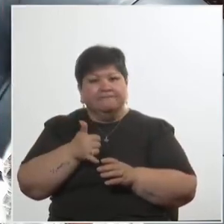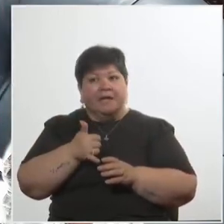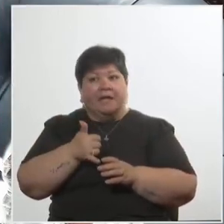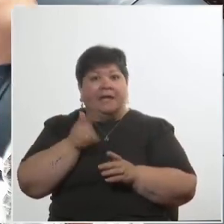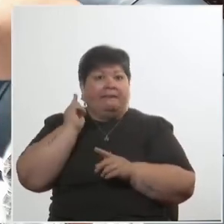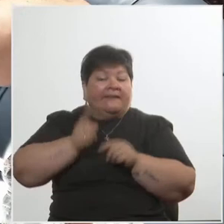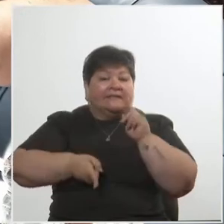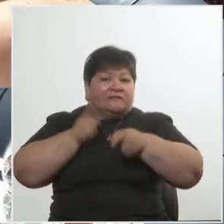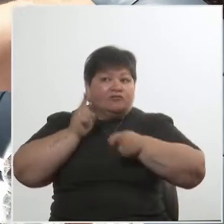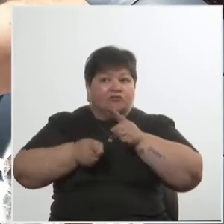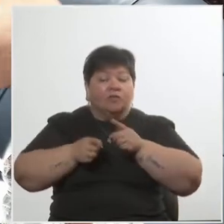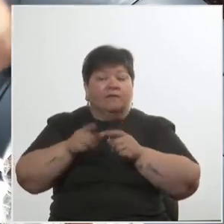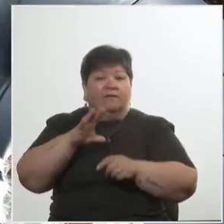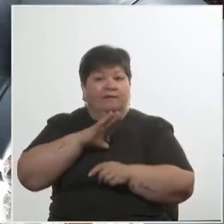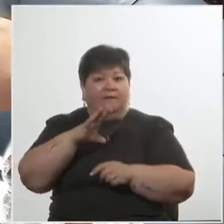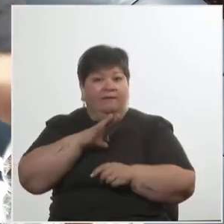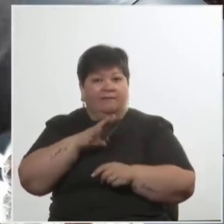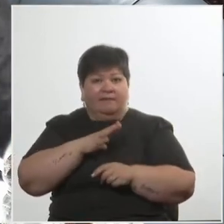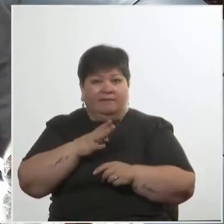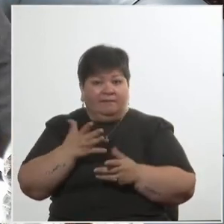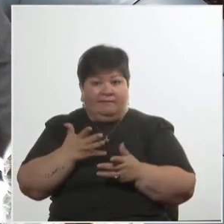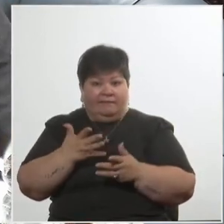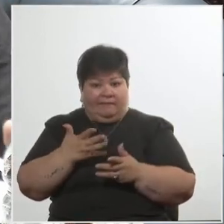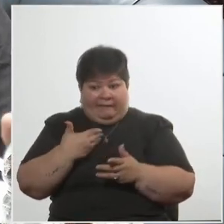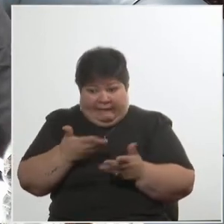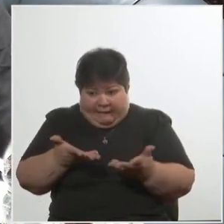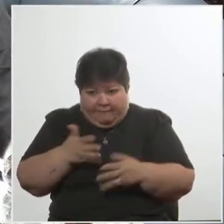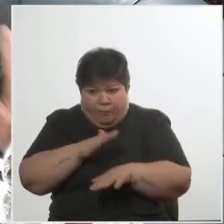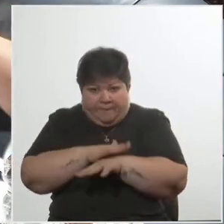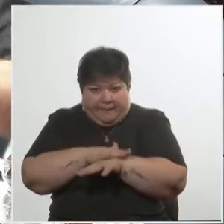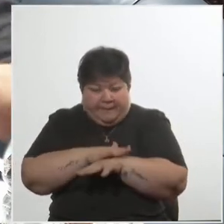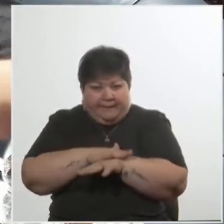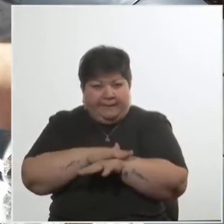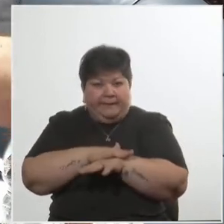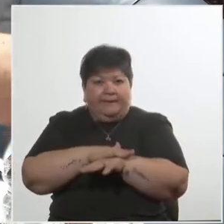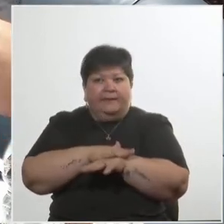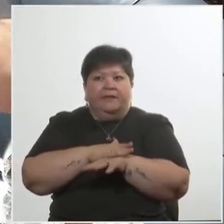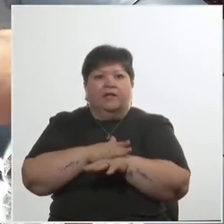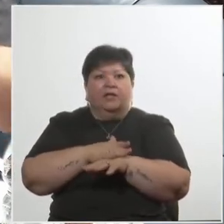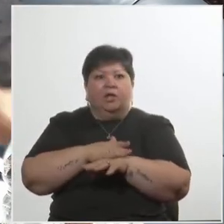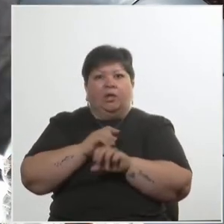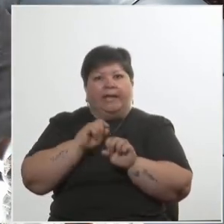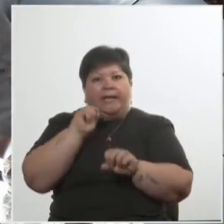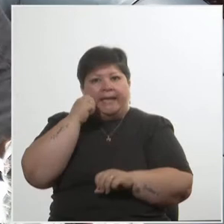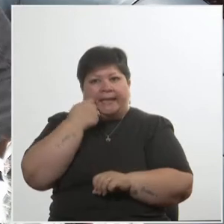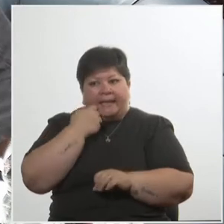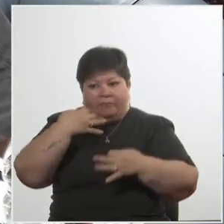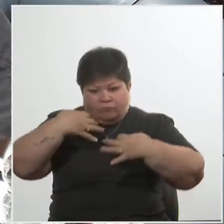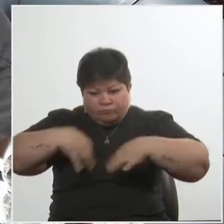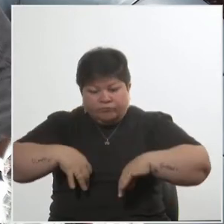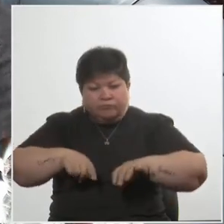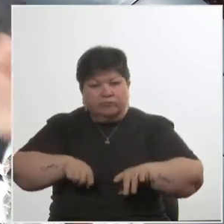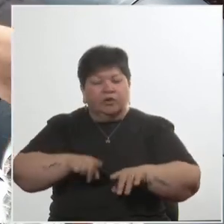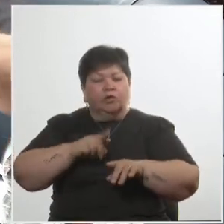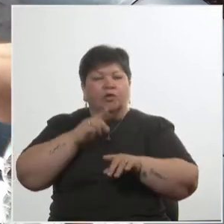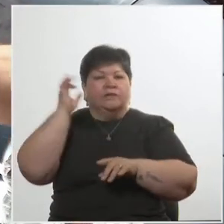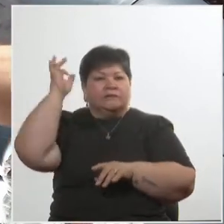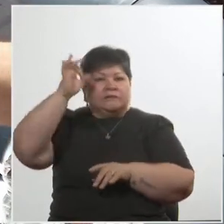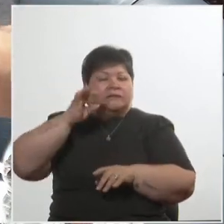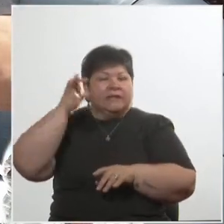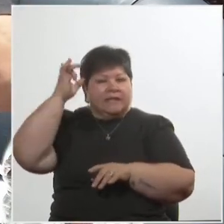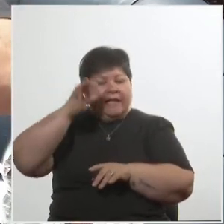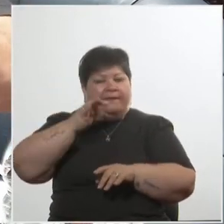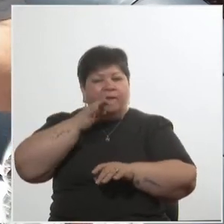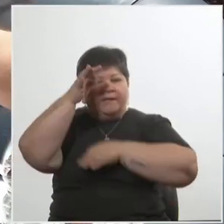que se están tomando a cada minuto Me parece que está bueno que esta casa indique con Claridad Que bueno que